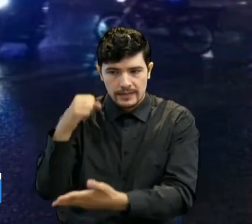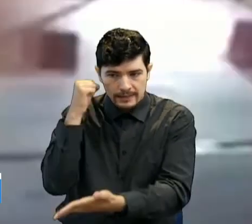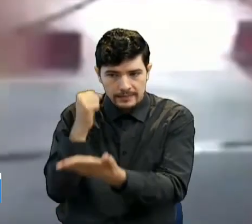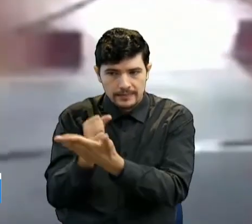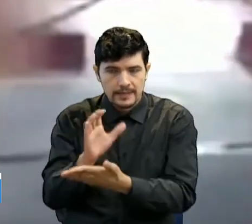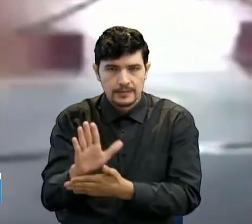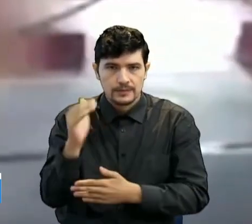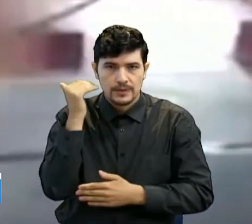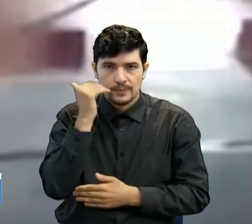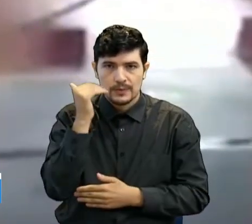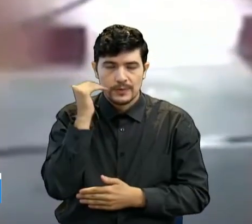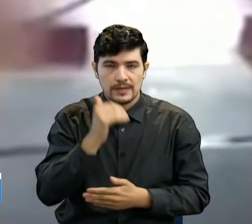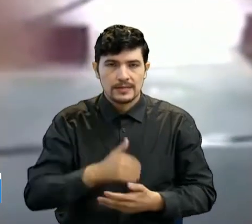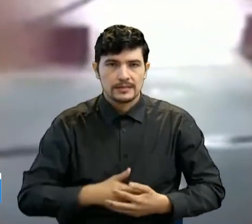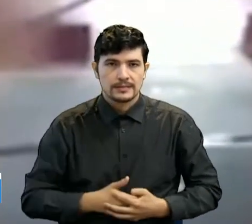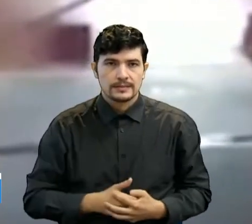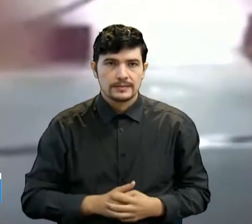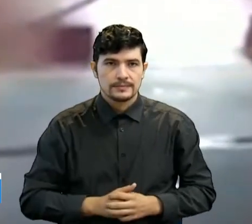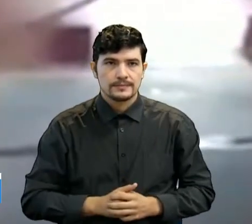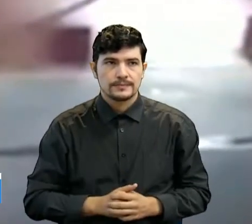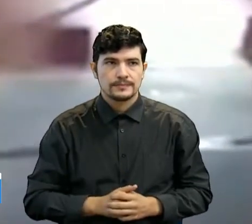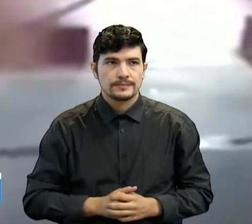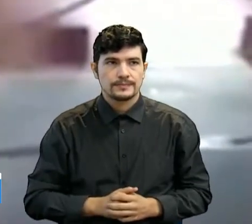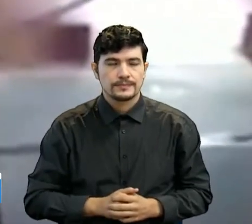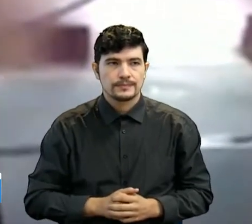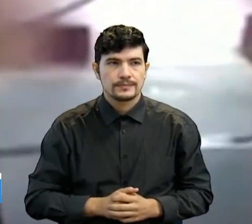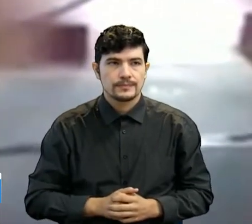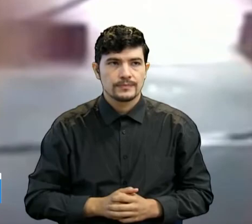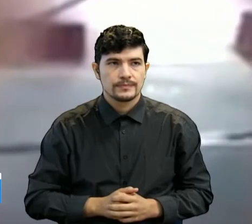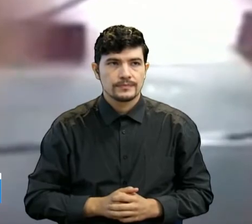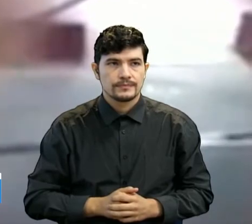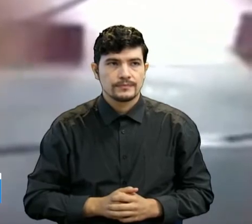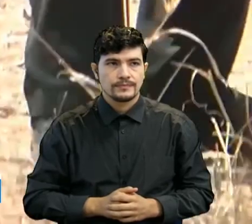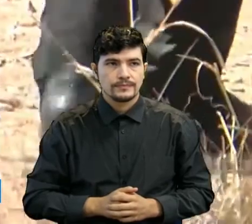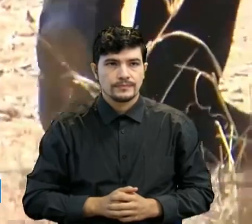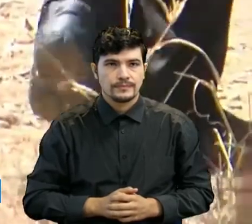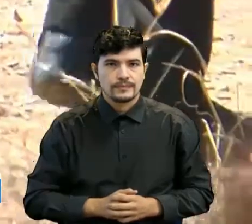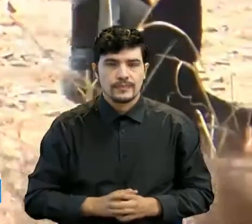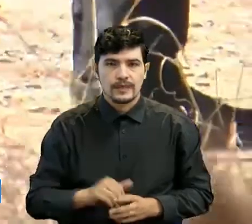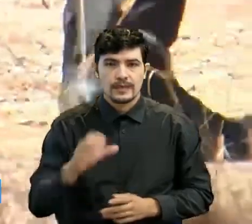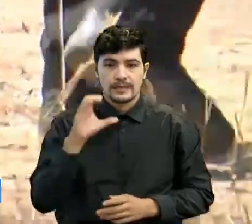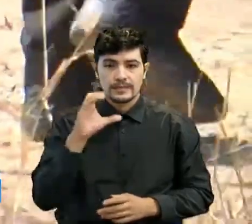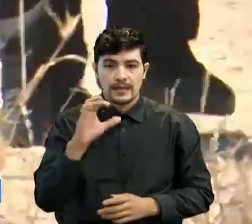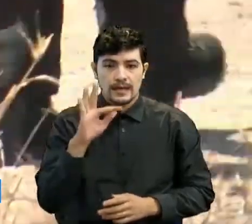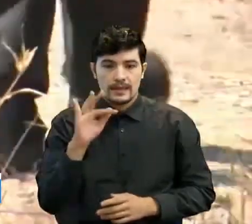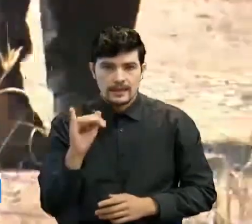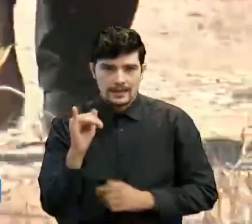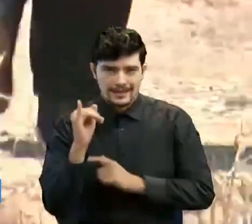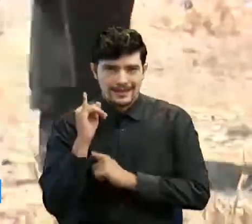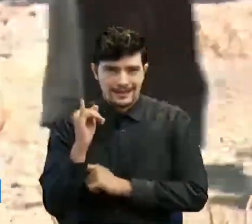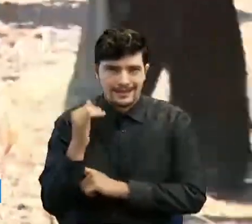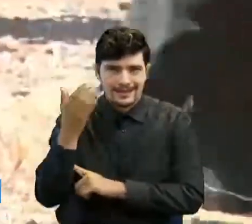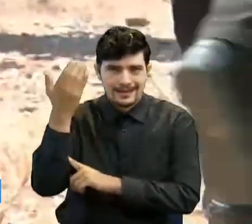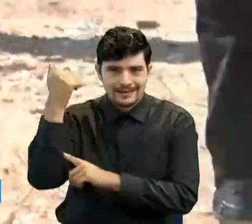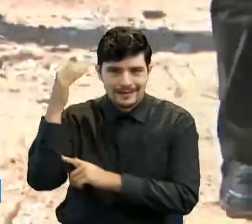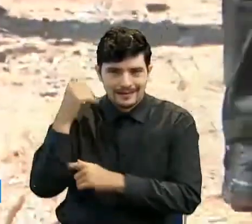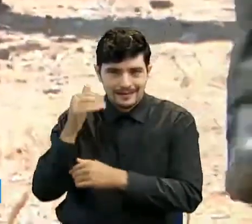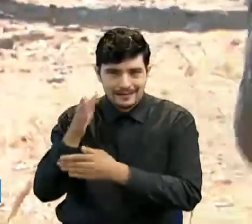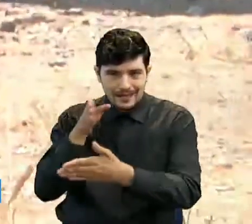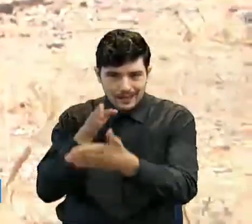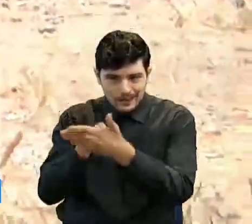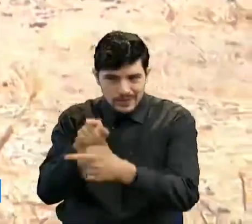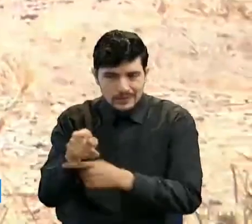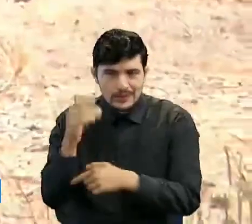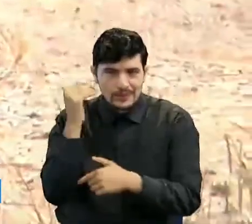por estas denuncias que se han recibido de amenazas por parte del cti había iniciado una ruta de